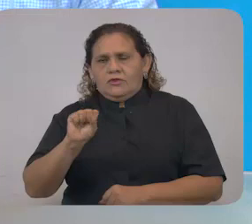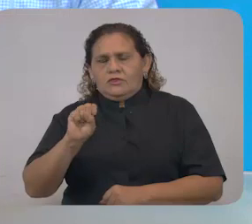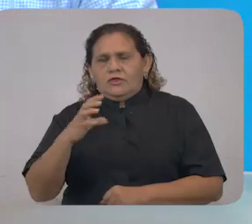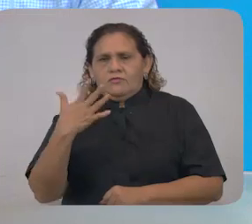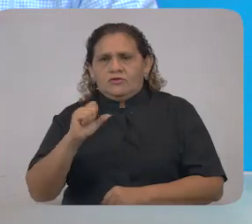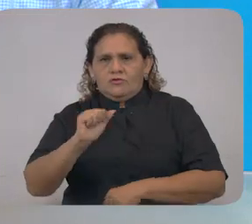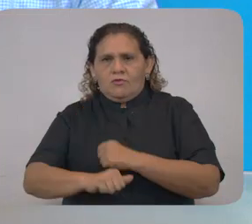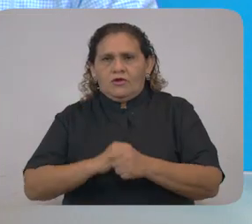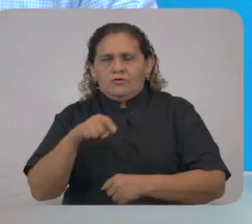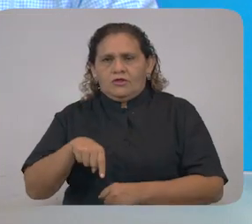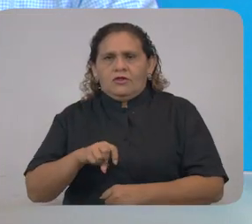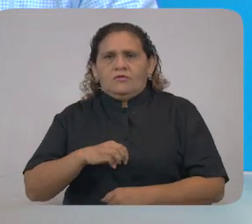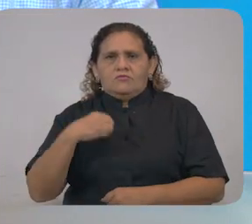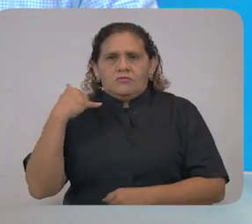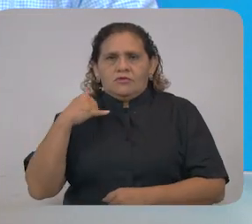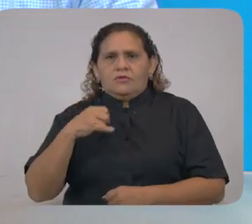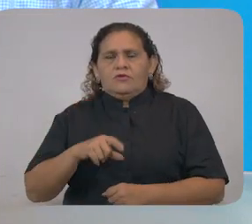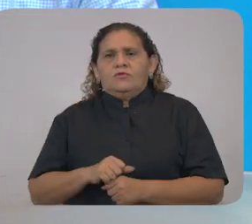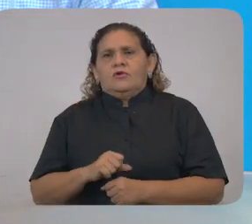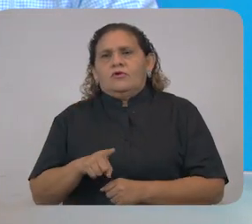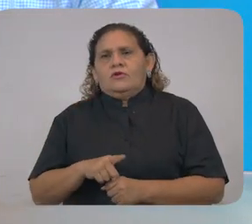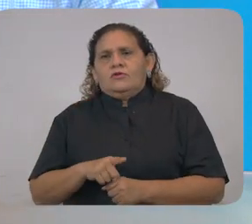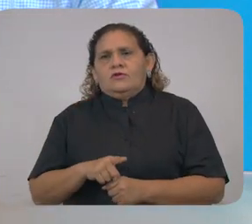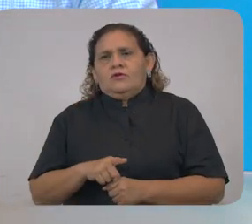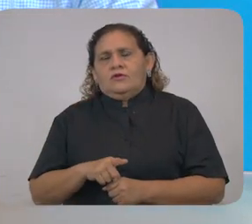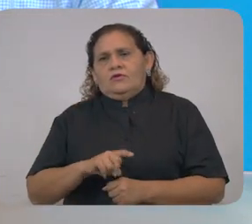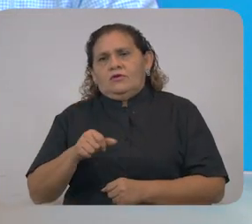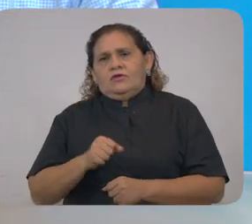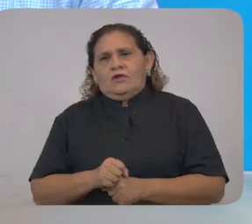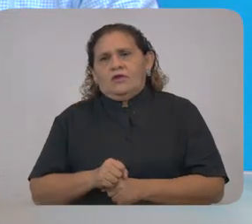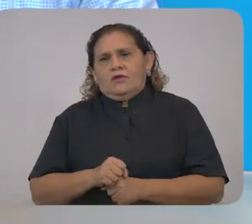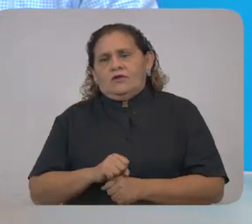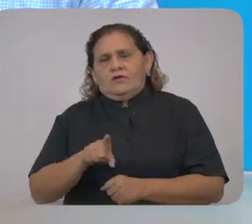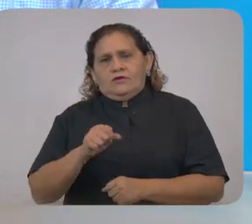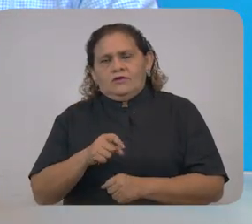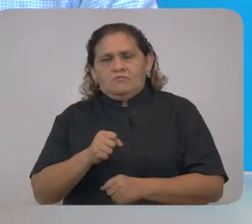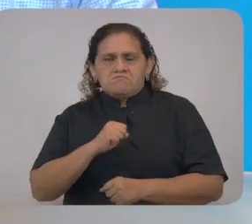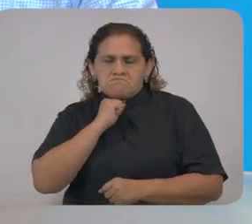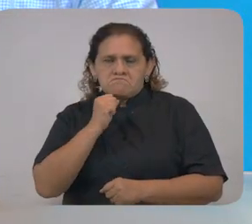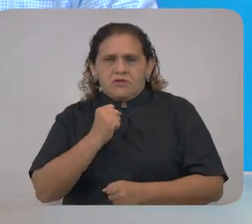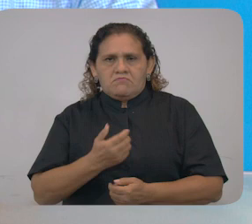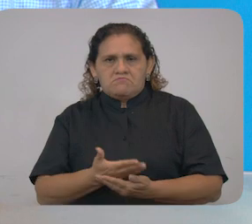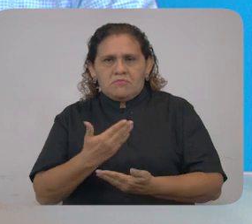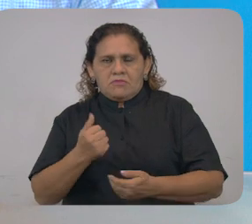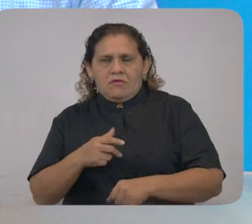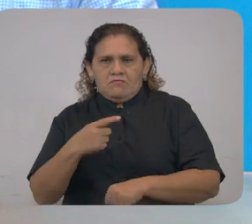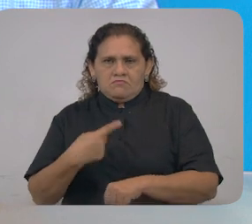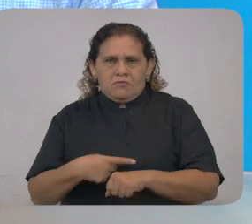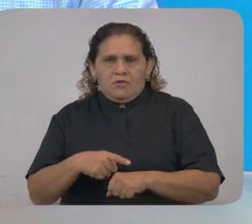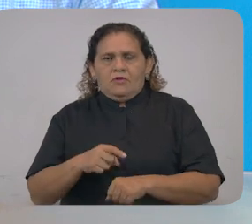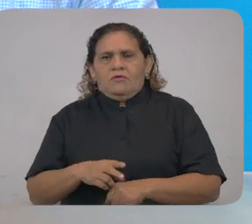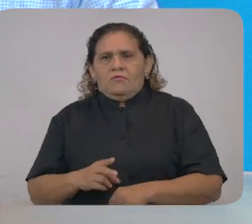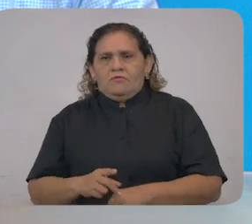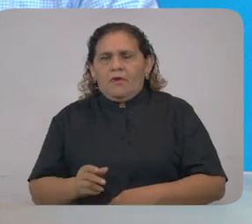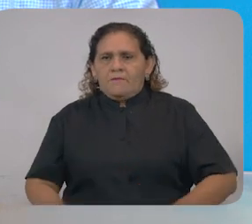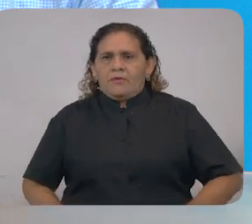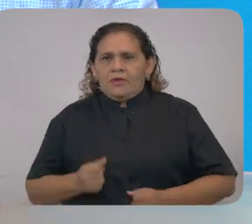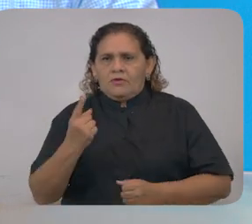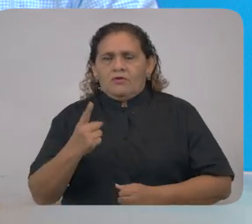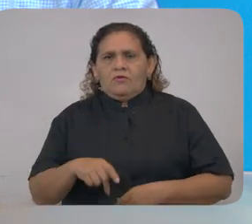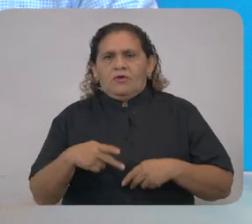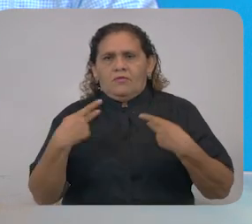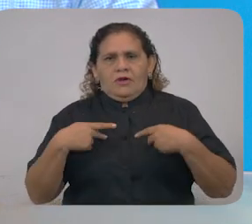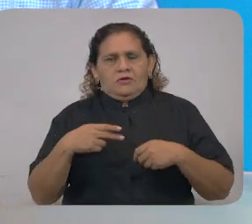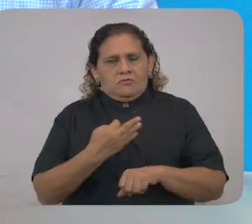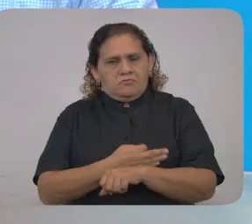años, originario de Yucatán y residente de Solidaridad, Quintana Roo, sin antecedentes de enfermedades, vivía con una persona la cual